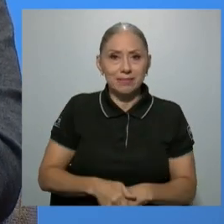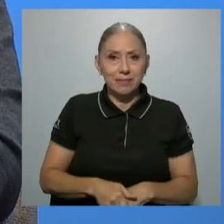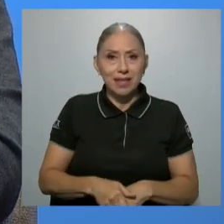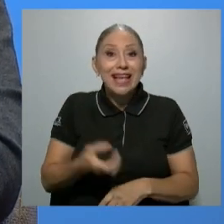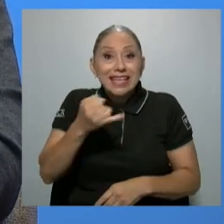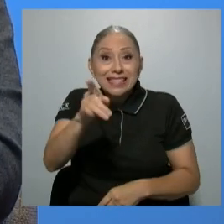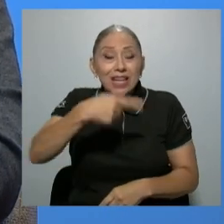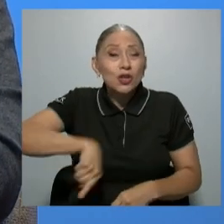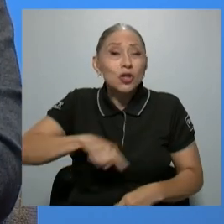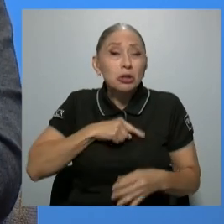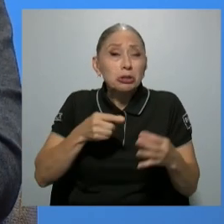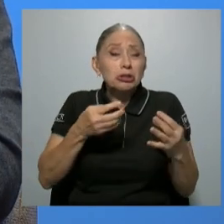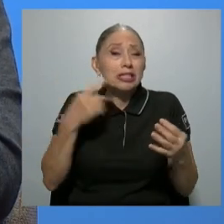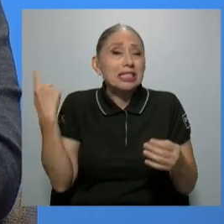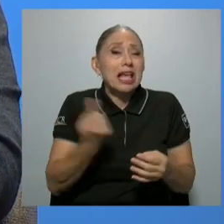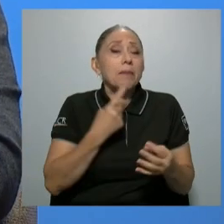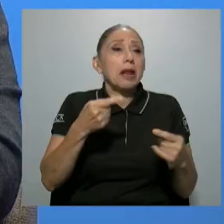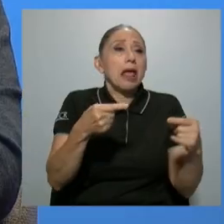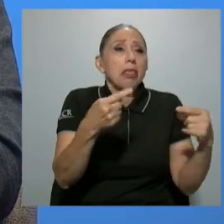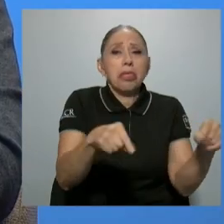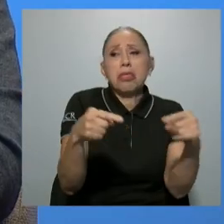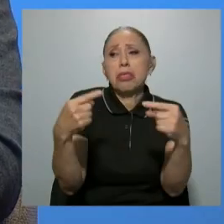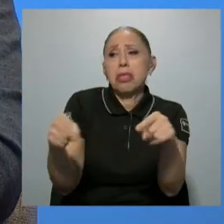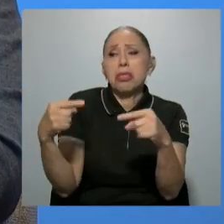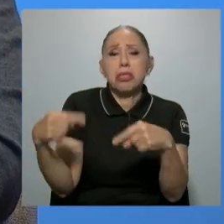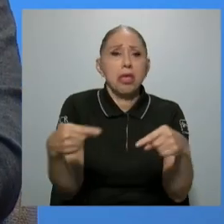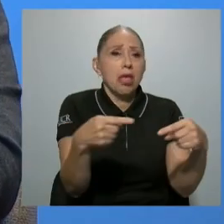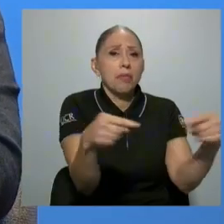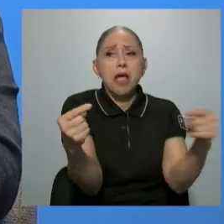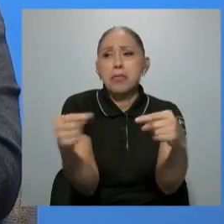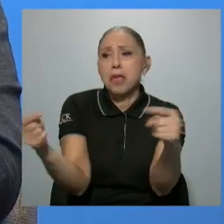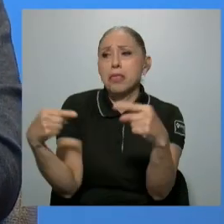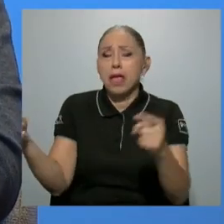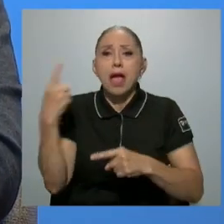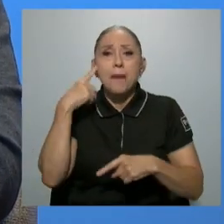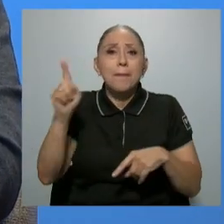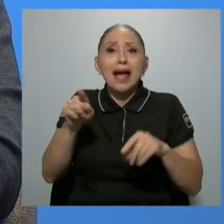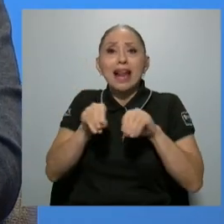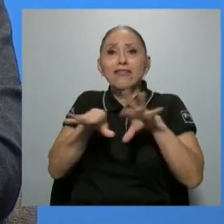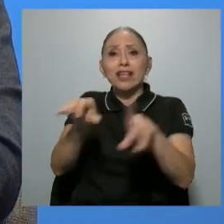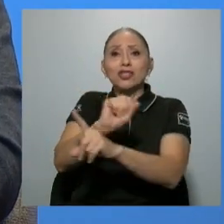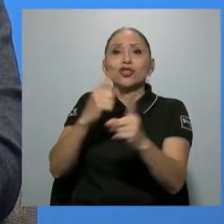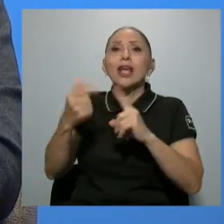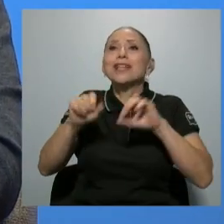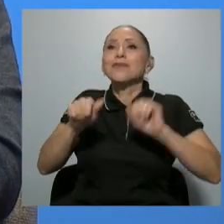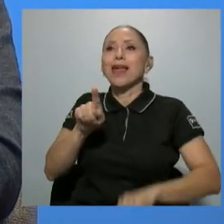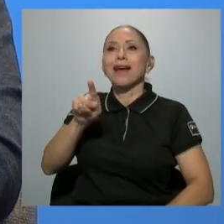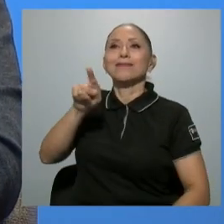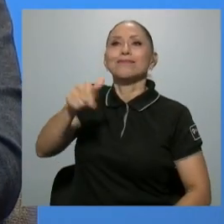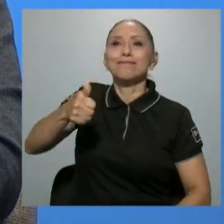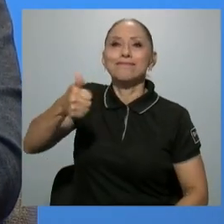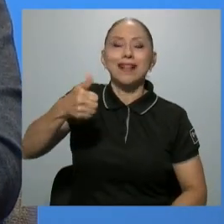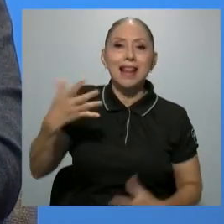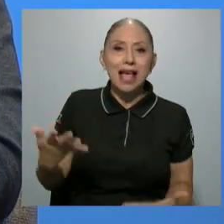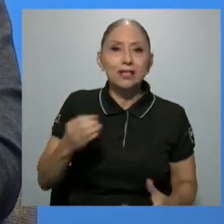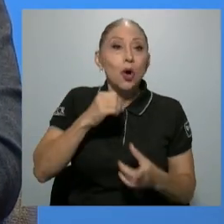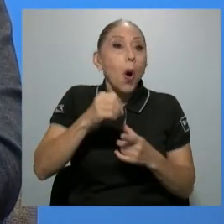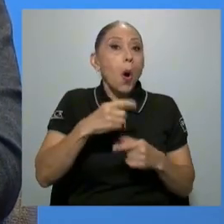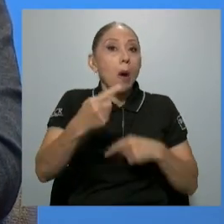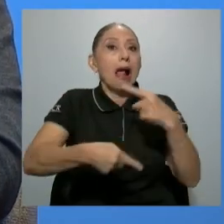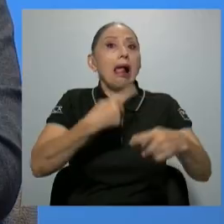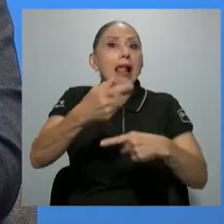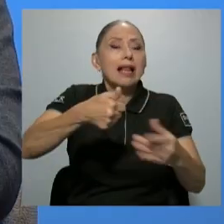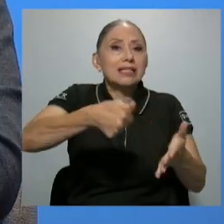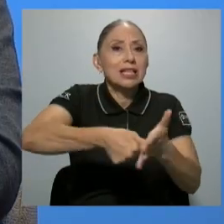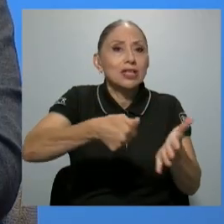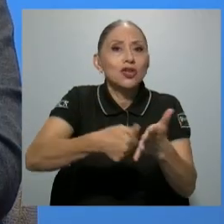atacarnos tribalmente para poder obtener likes en una red social o para ganar una elección, como lo que vamos a tener ahora en febrero, lo que hace es exacerbar